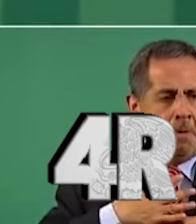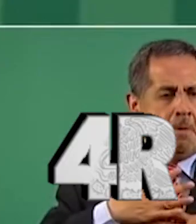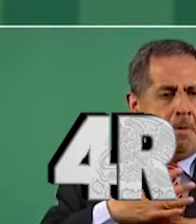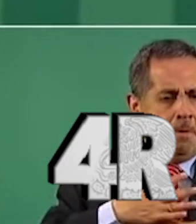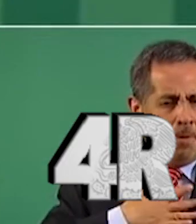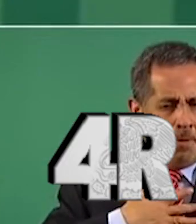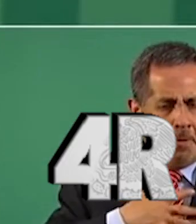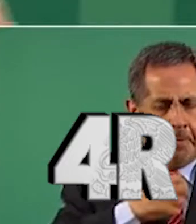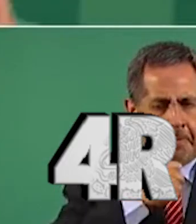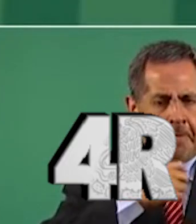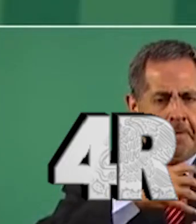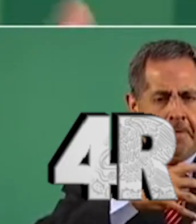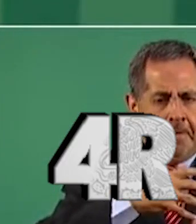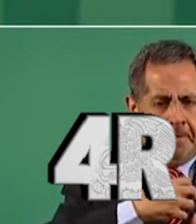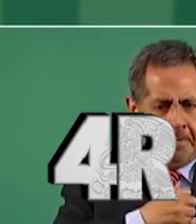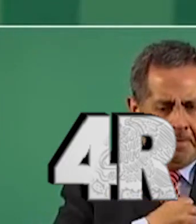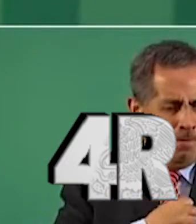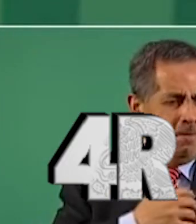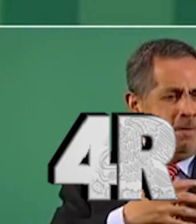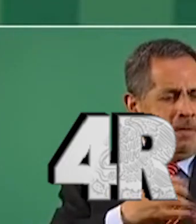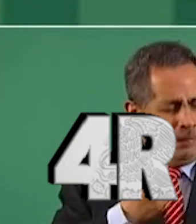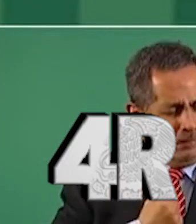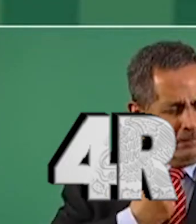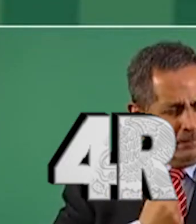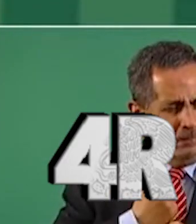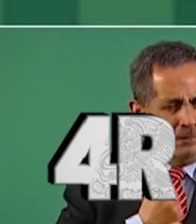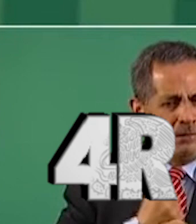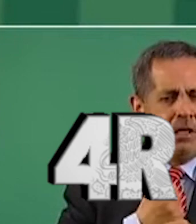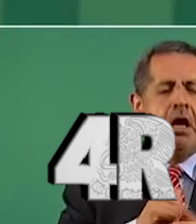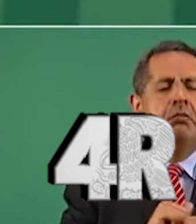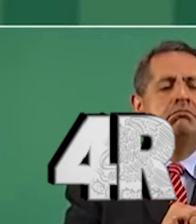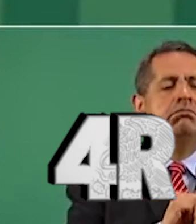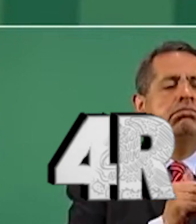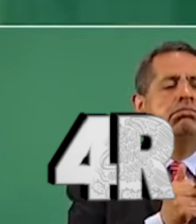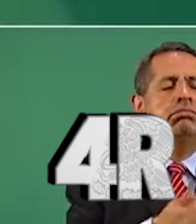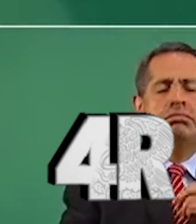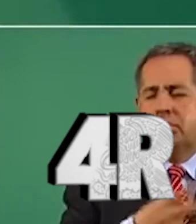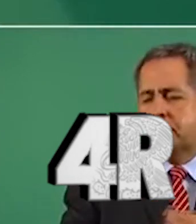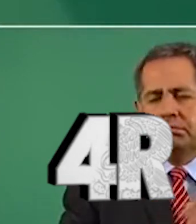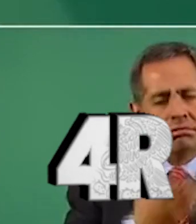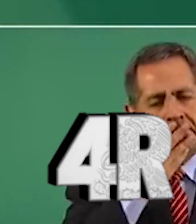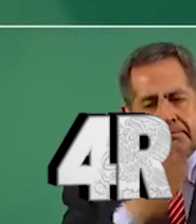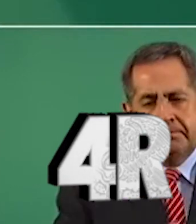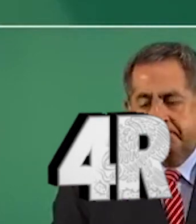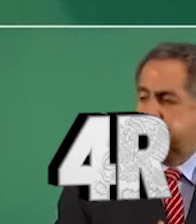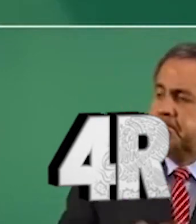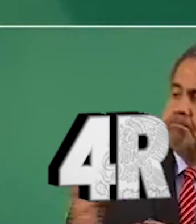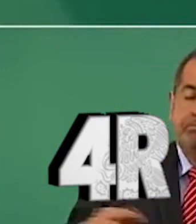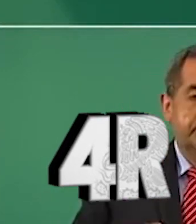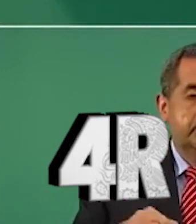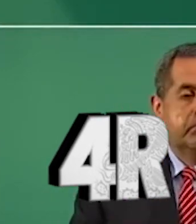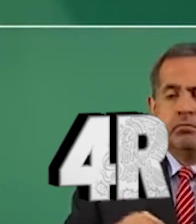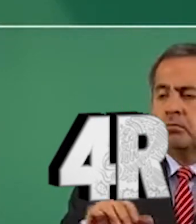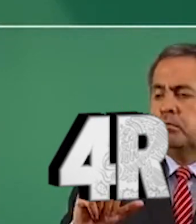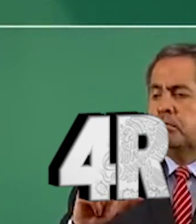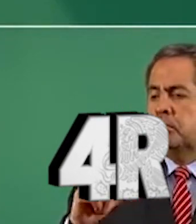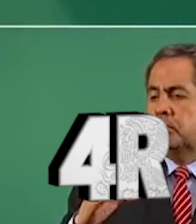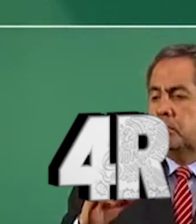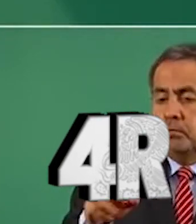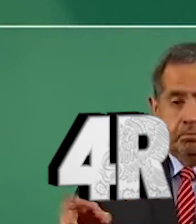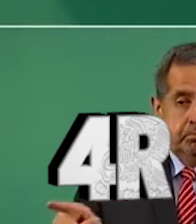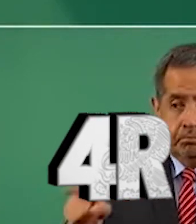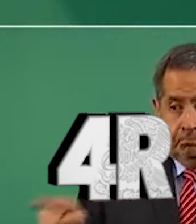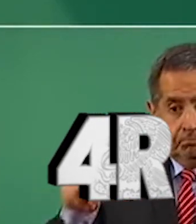sí, ciudadanos, ante todas las especulaciones de cuál había sido el tratamiento que llevaba a cabo el presidente, cuánto